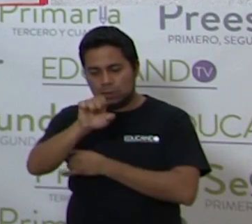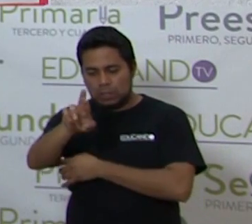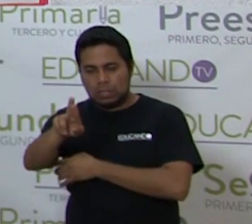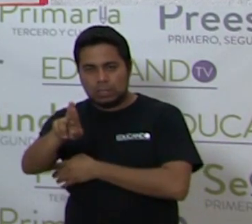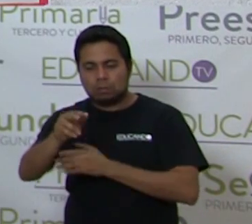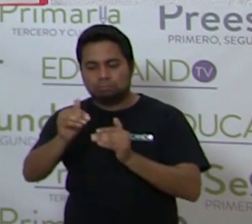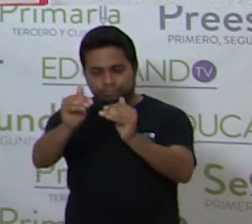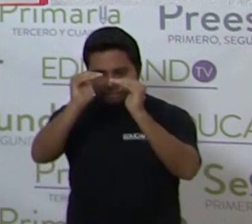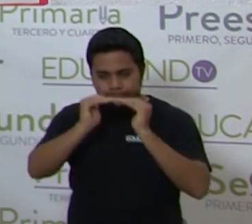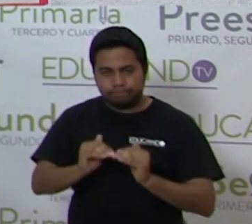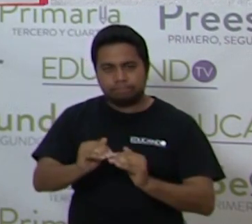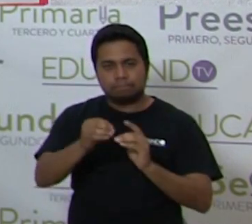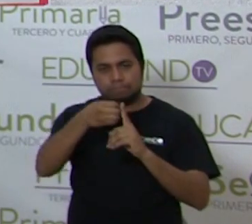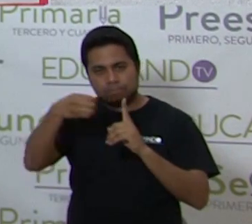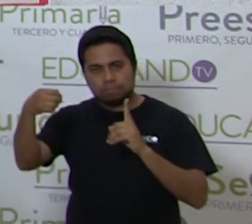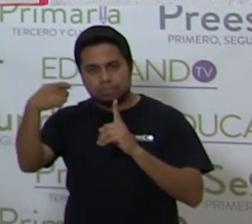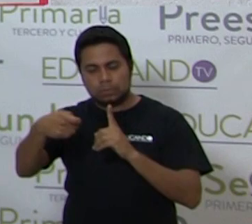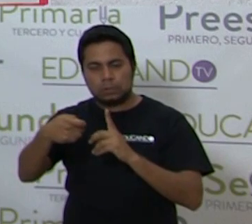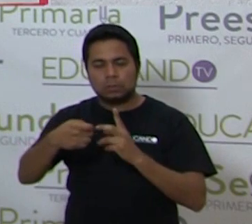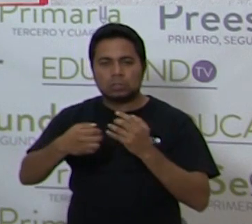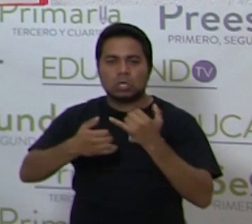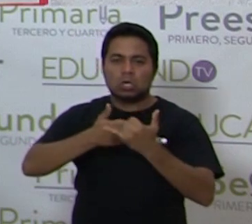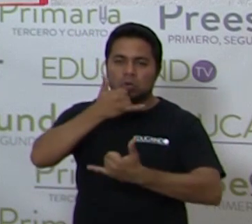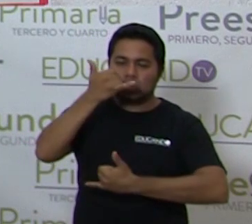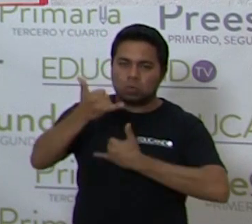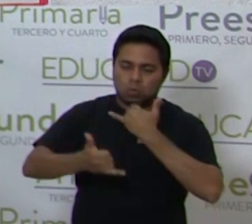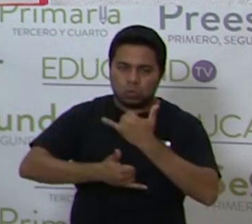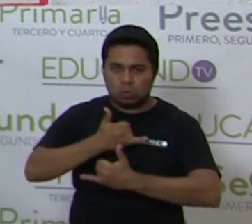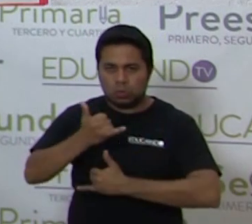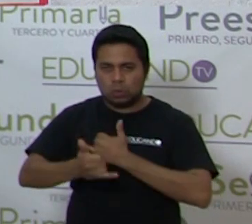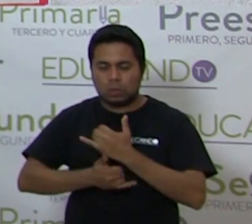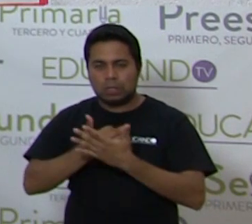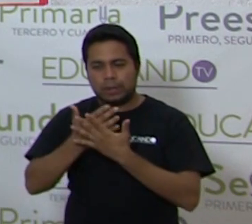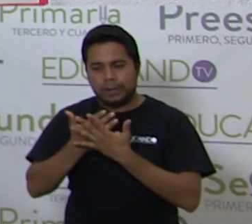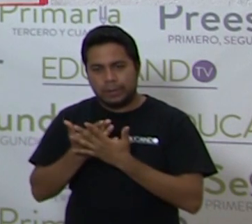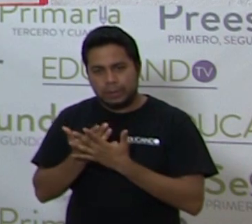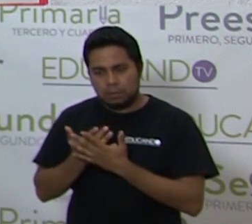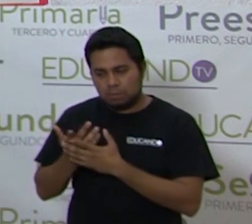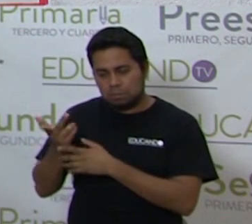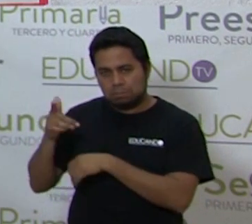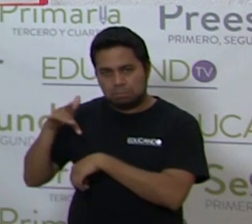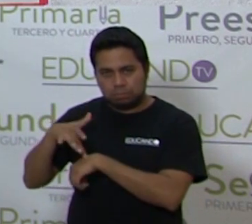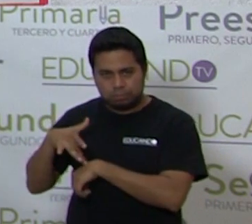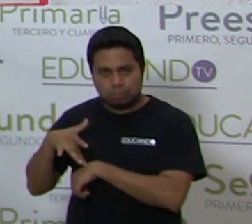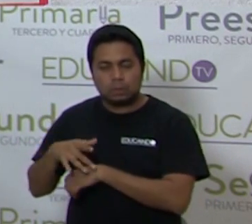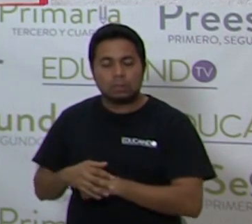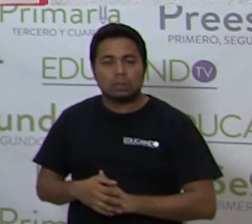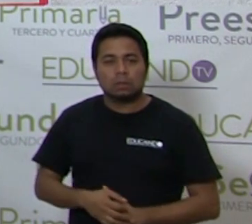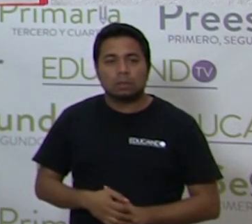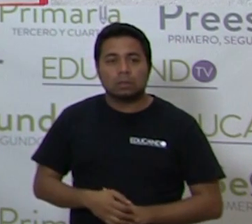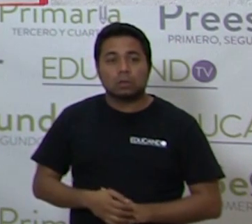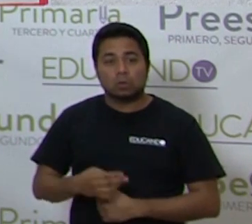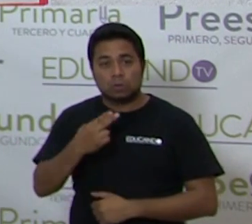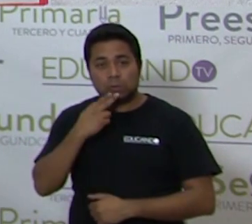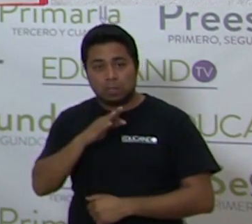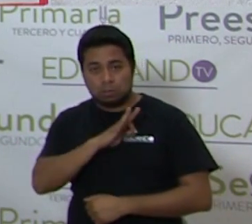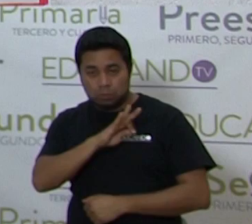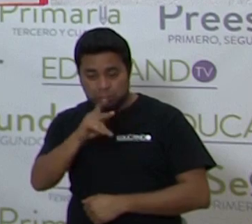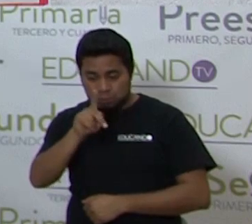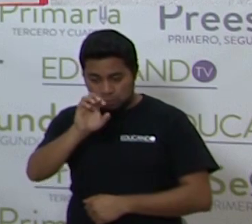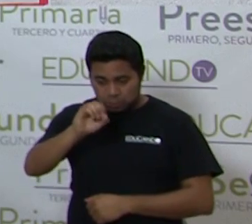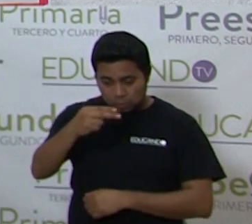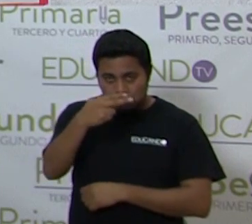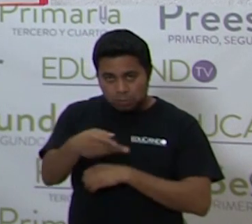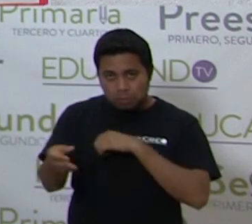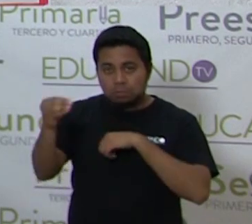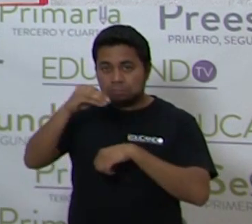con el siguiente. Juega esperando el turno. ¿Podemos utilizar pronombre personal en